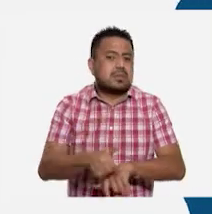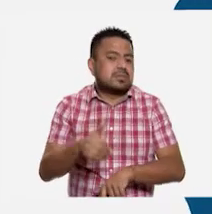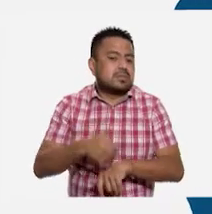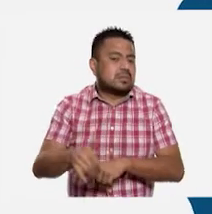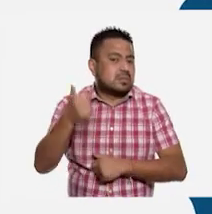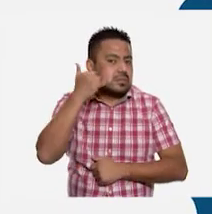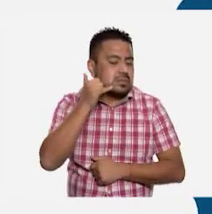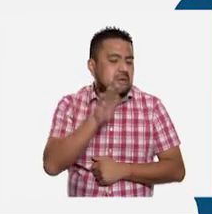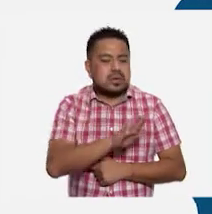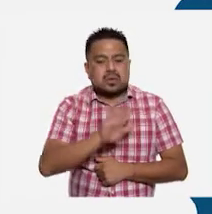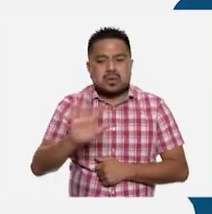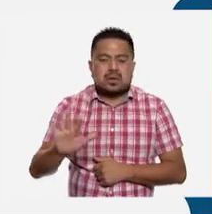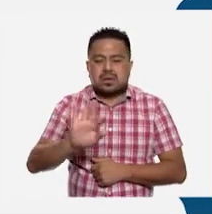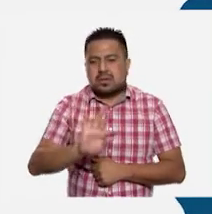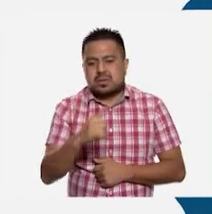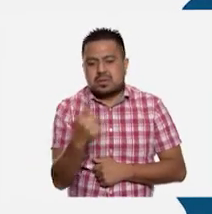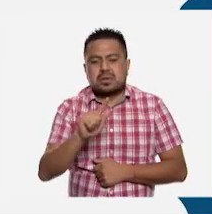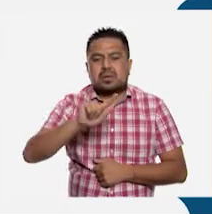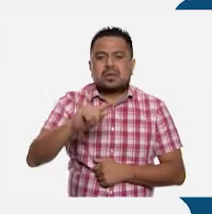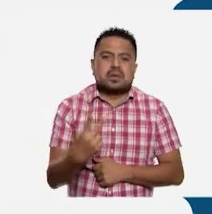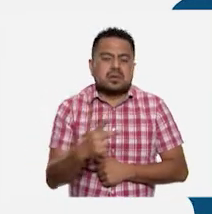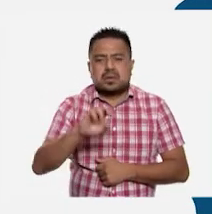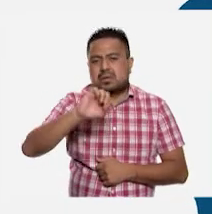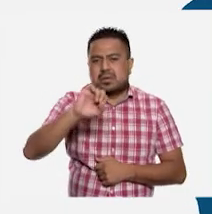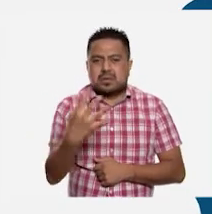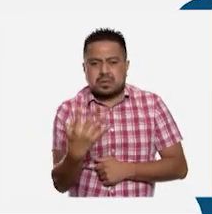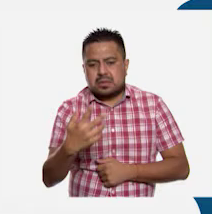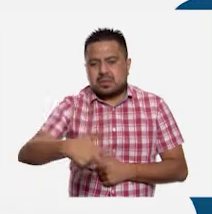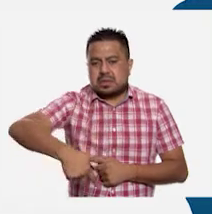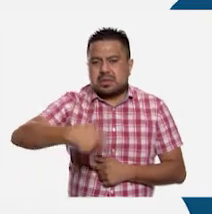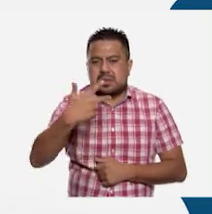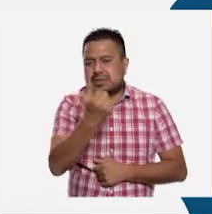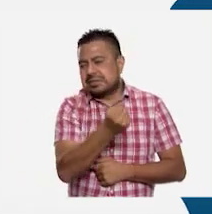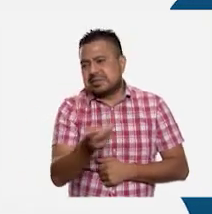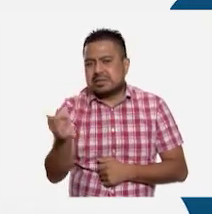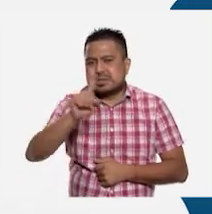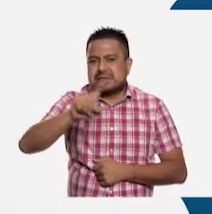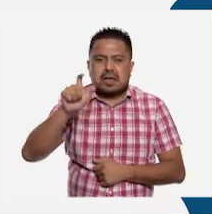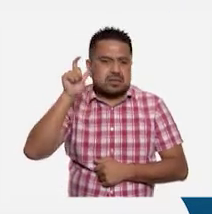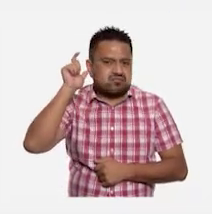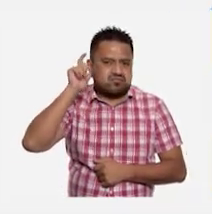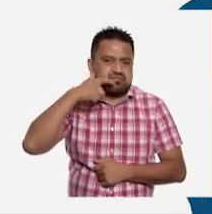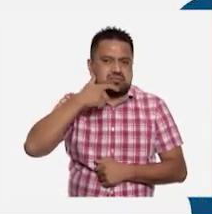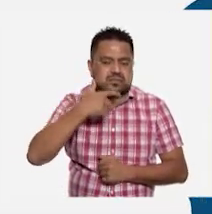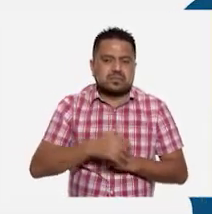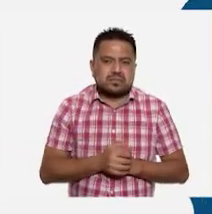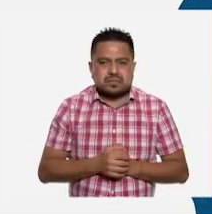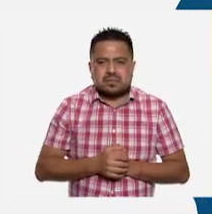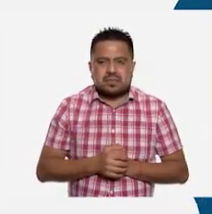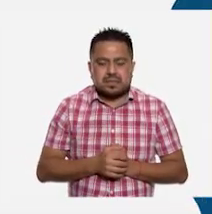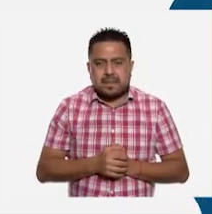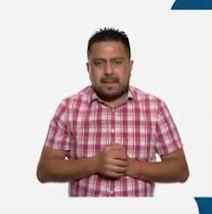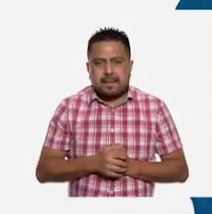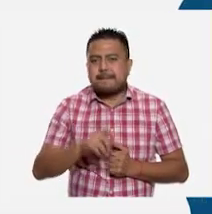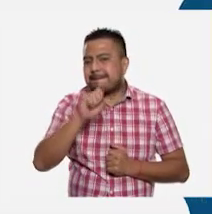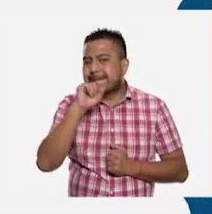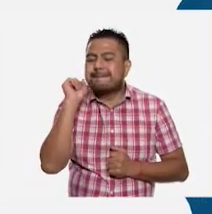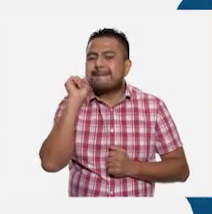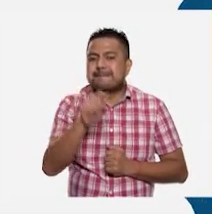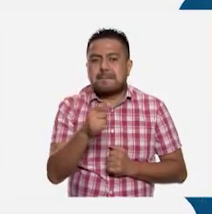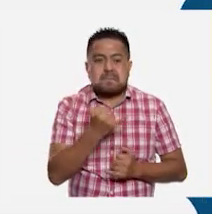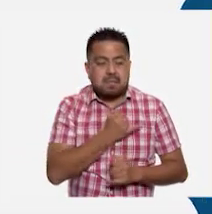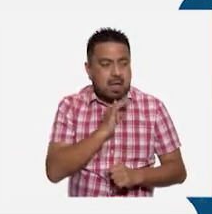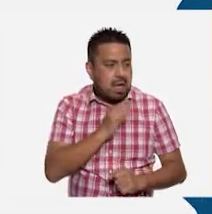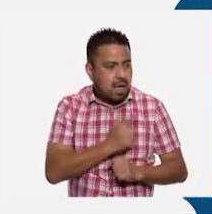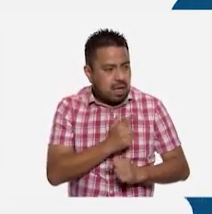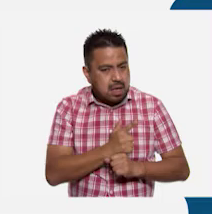teléfono 55 41 72 04 13 con 100 líneas. También puedes encontrar